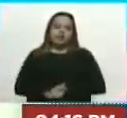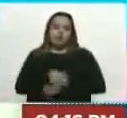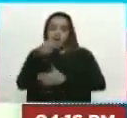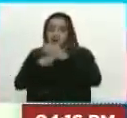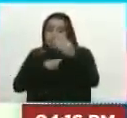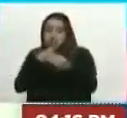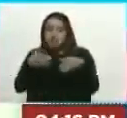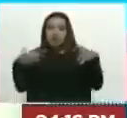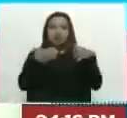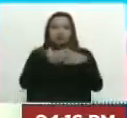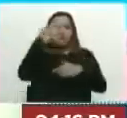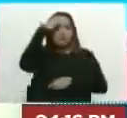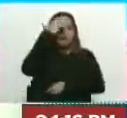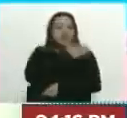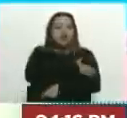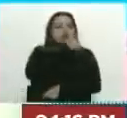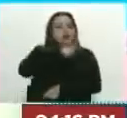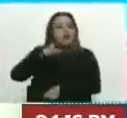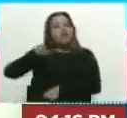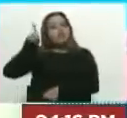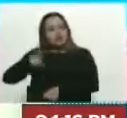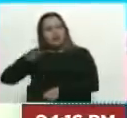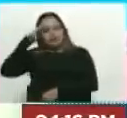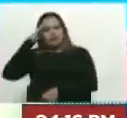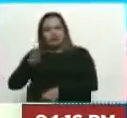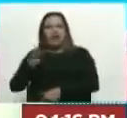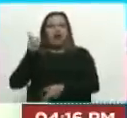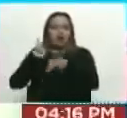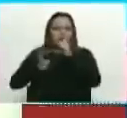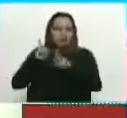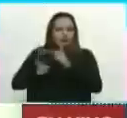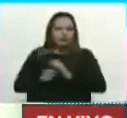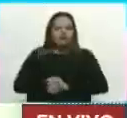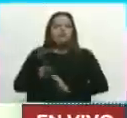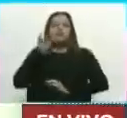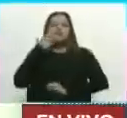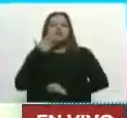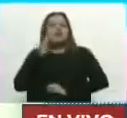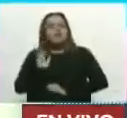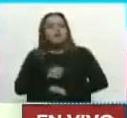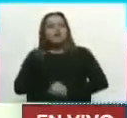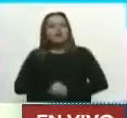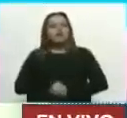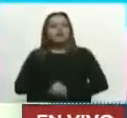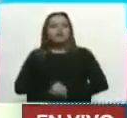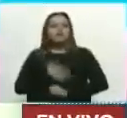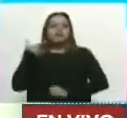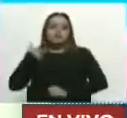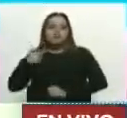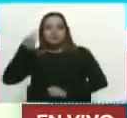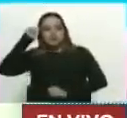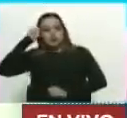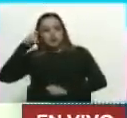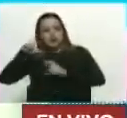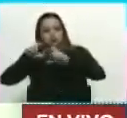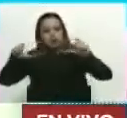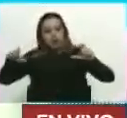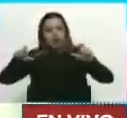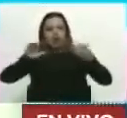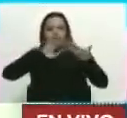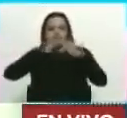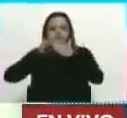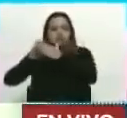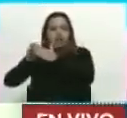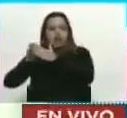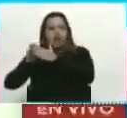milicias populares, pero también con militares, como fue, voy a citar a la Comuna de París,